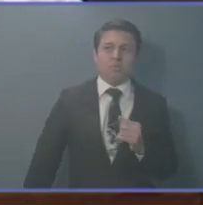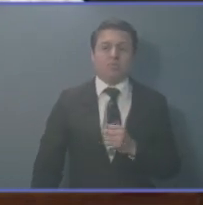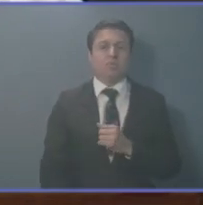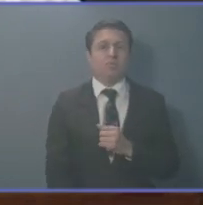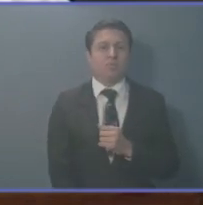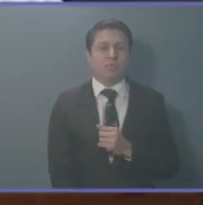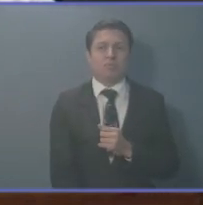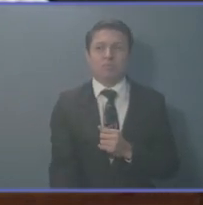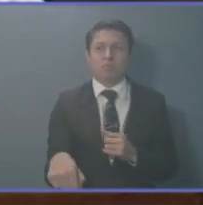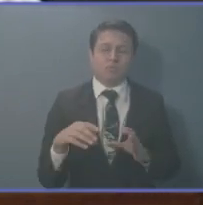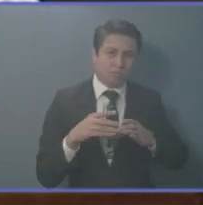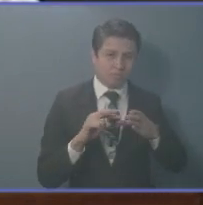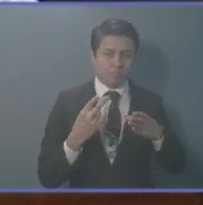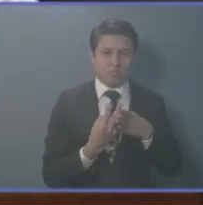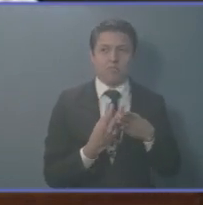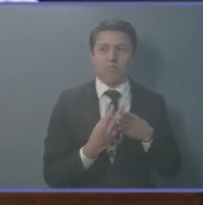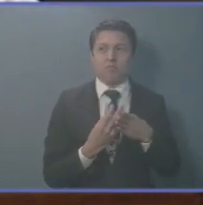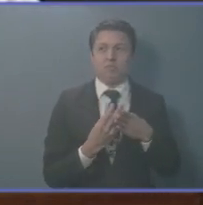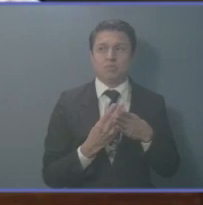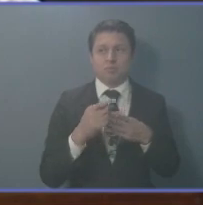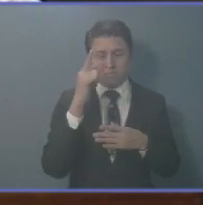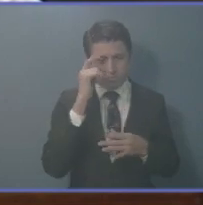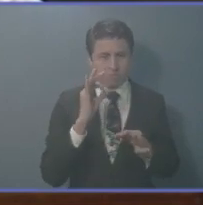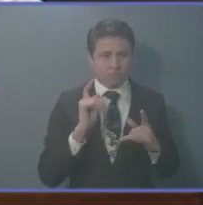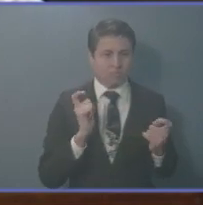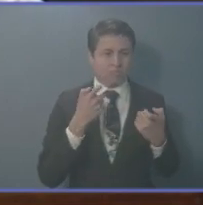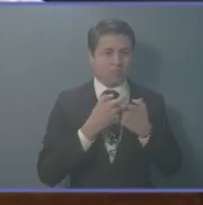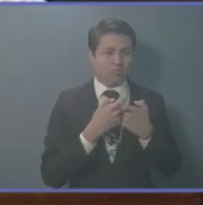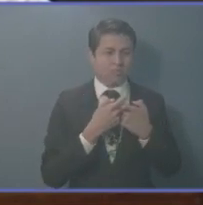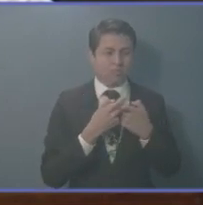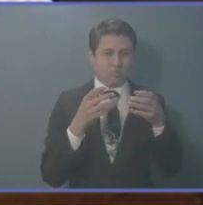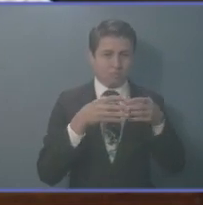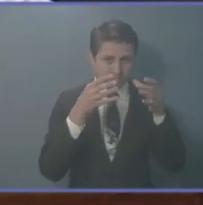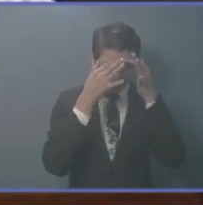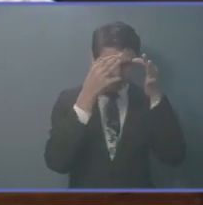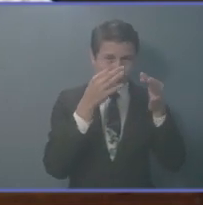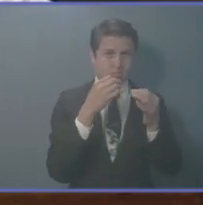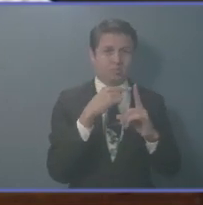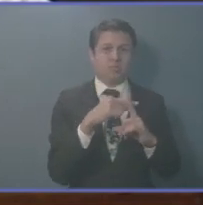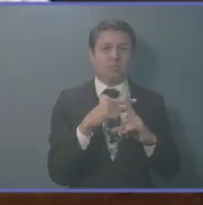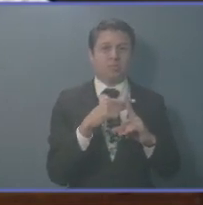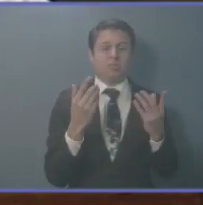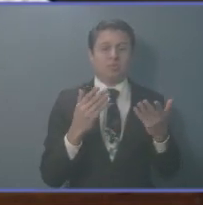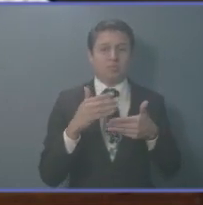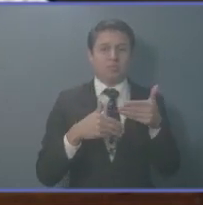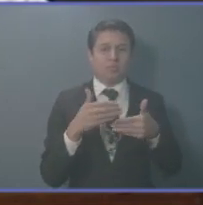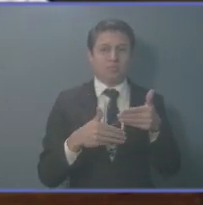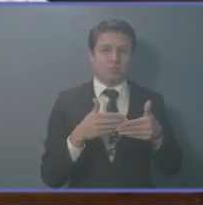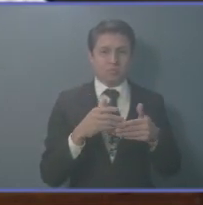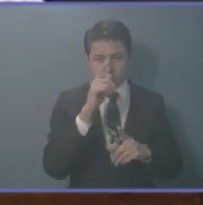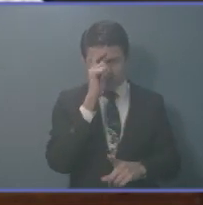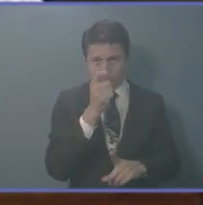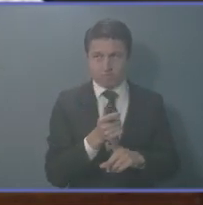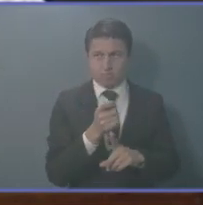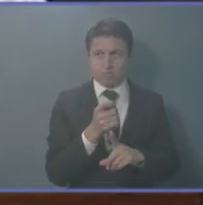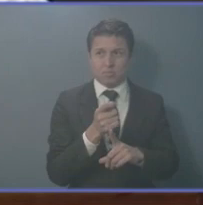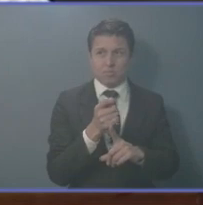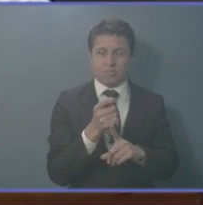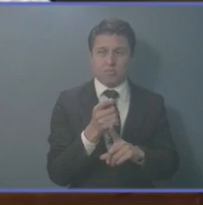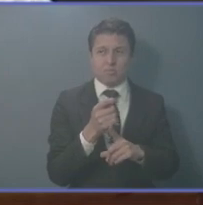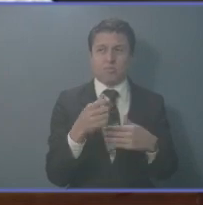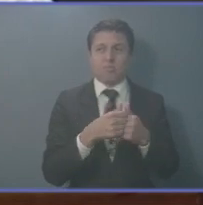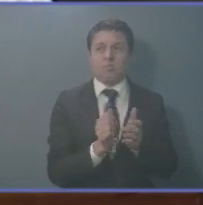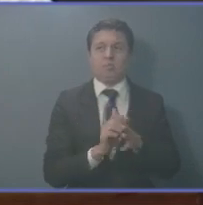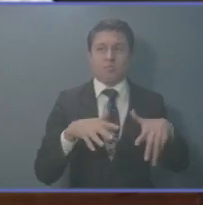Legislativa, esta comisión considera pertinente emitir dictamen favorable que lo hace al conocimiento del Honorable